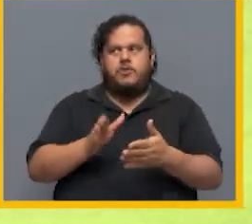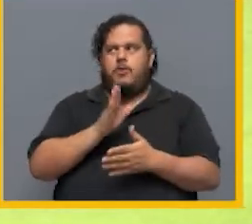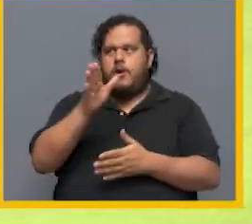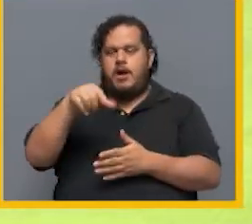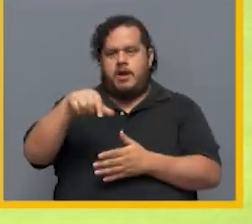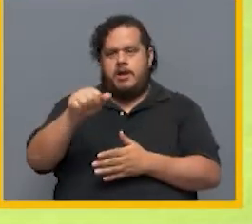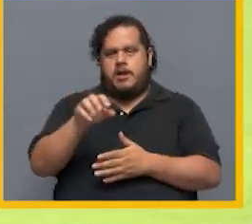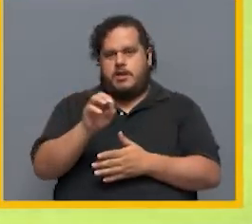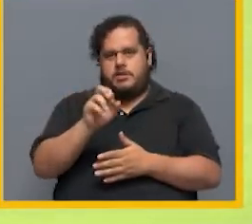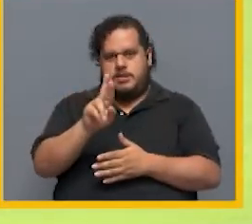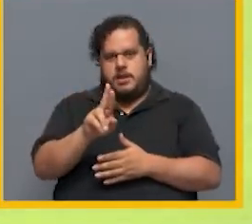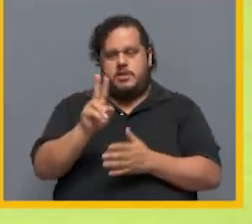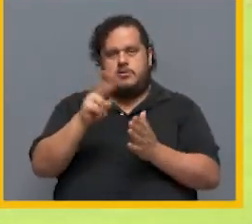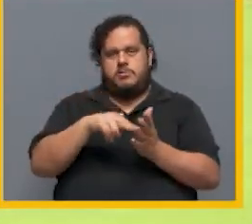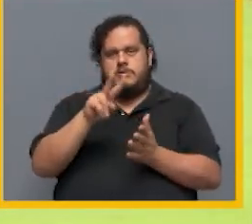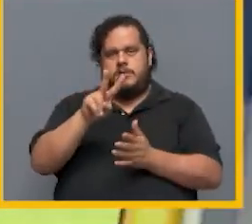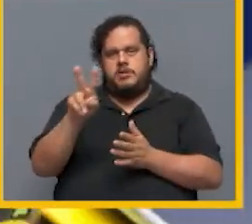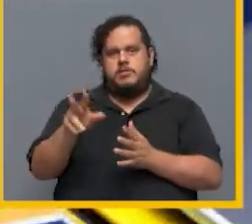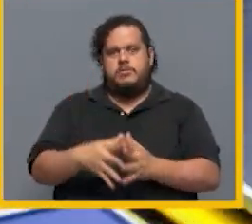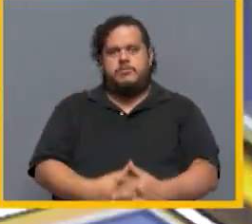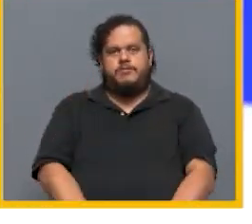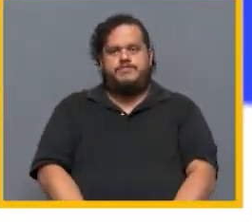2022.